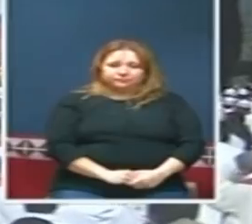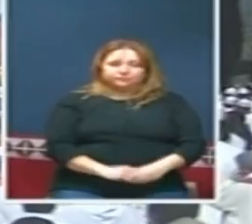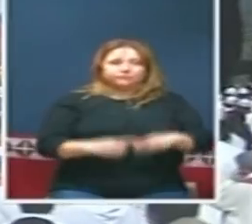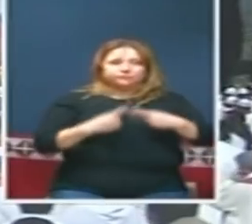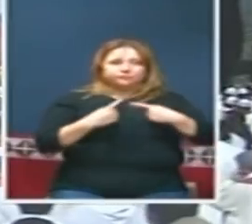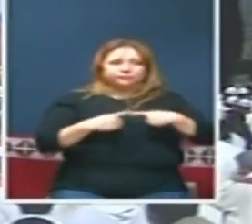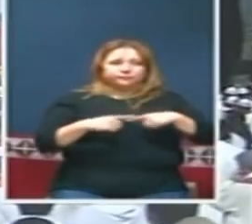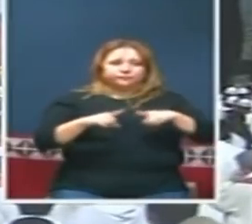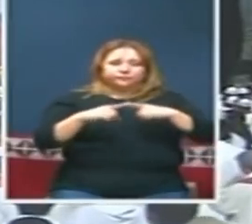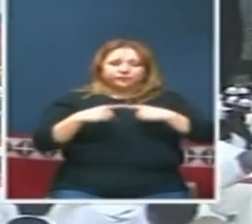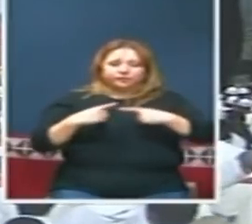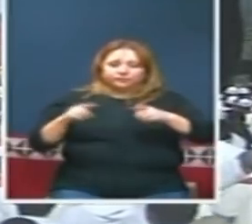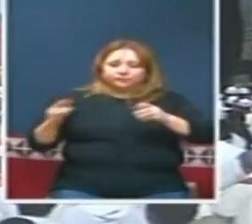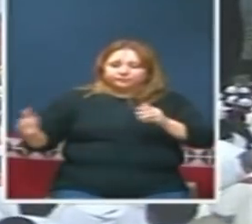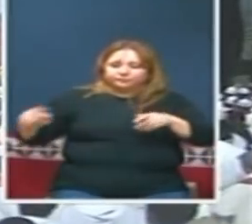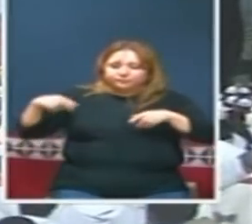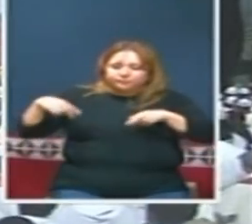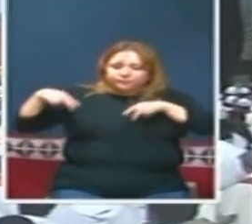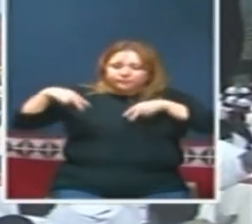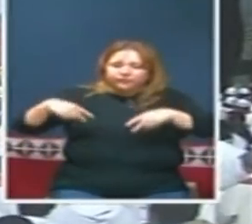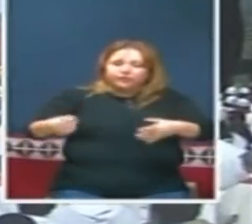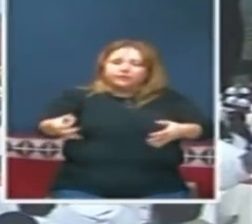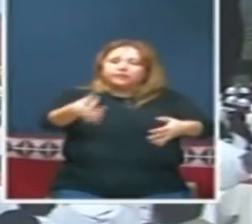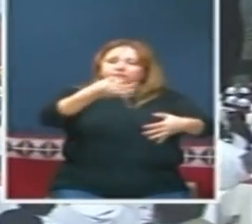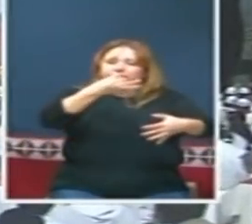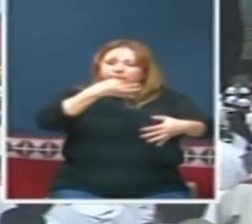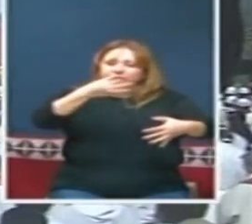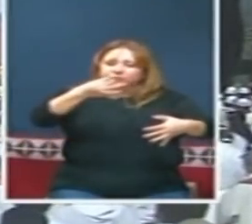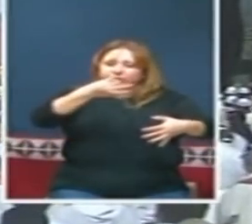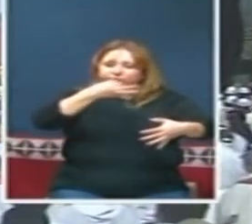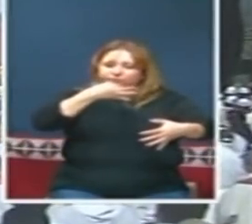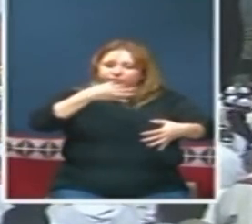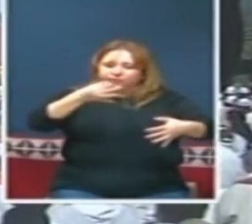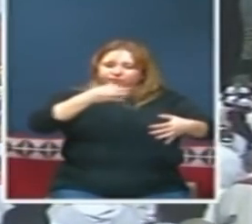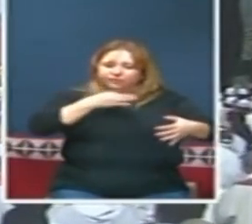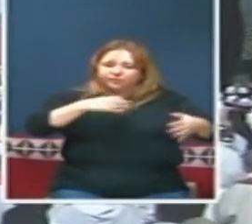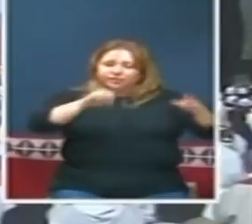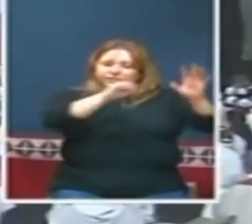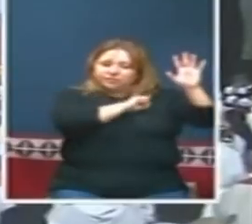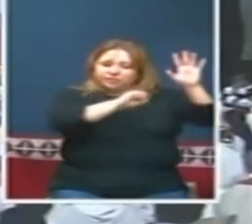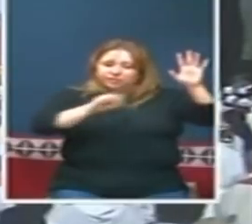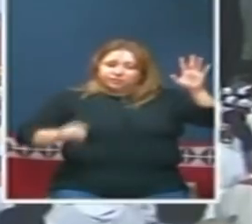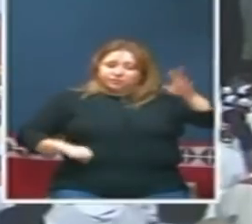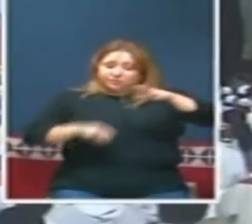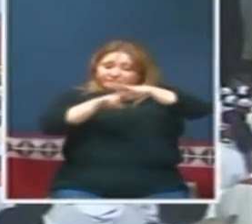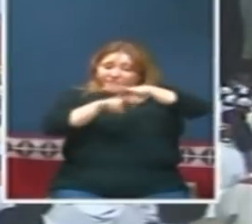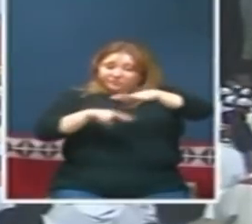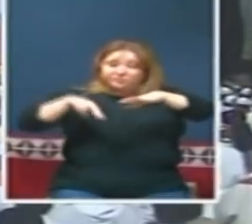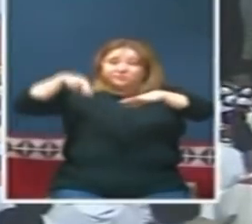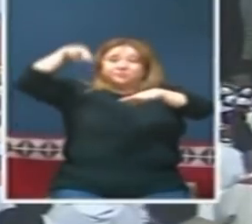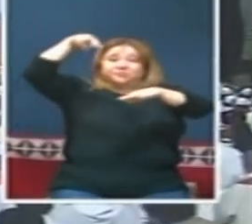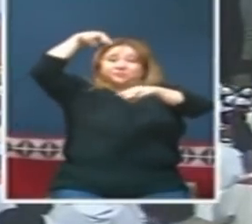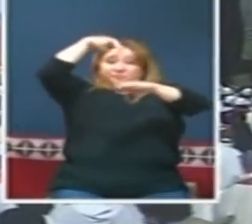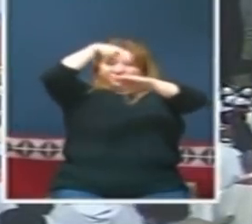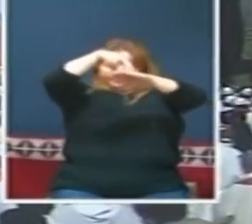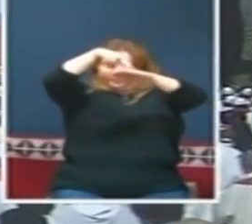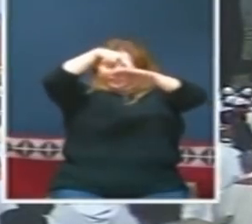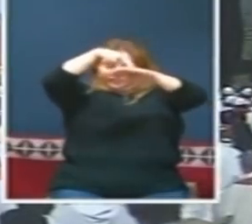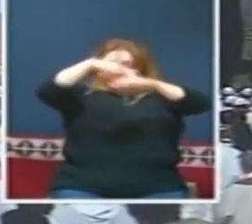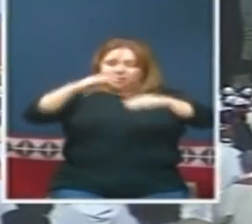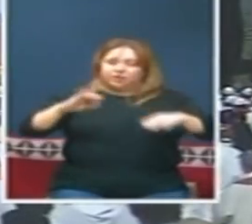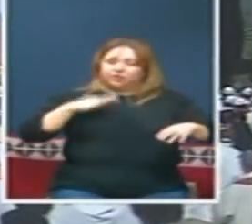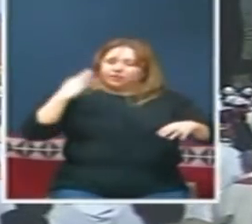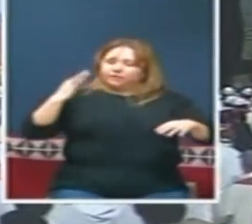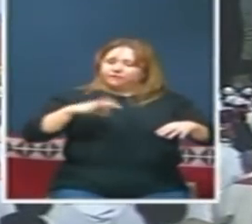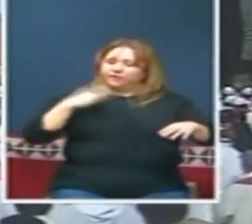Cantando, nos acercamos a recibir el cuerpo del Señor resucitado que alimenta nuestra vida de hijos